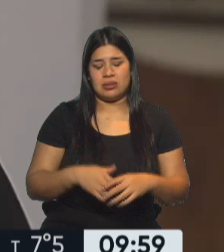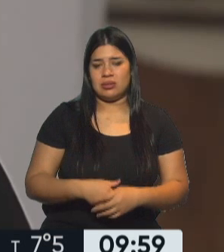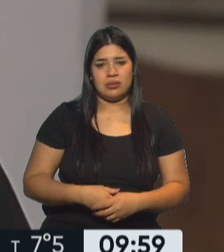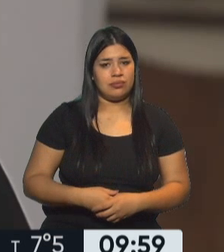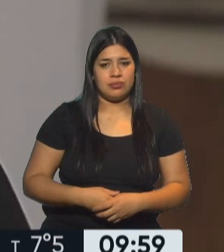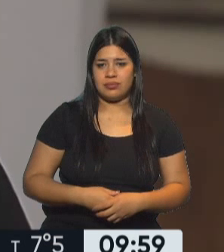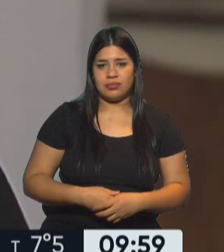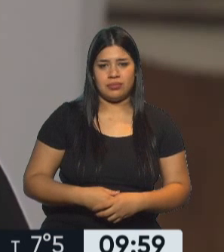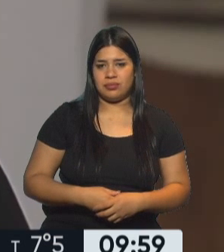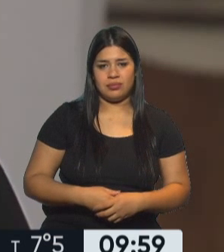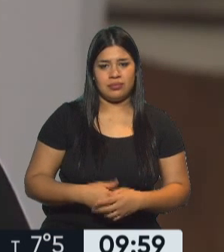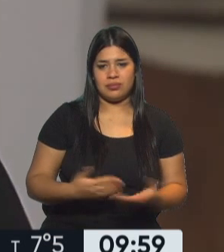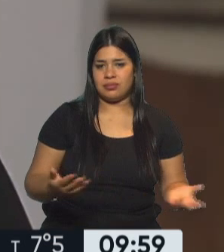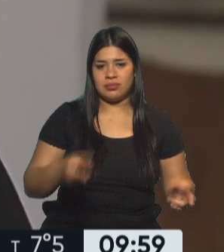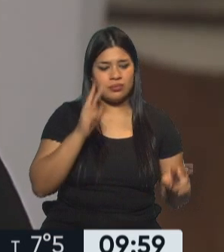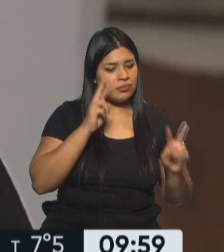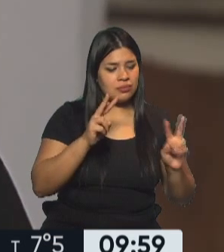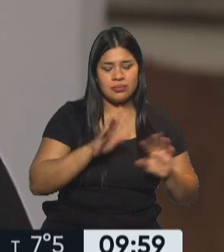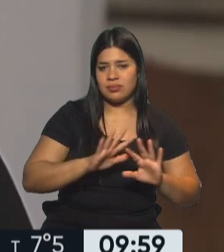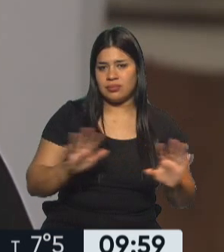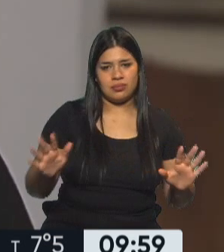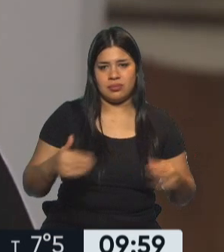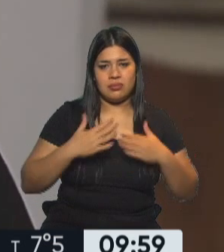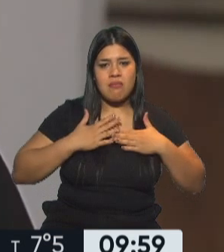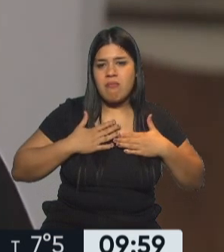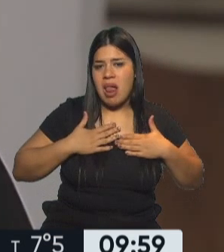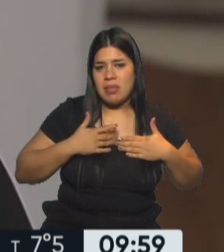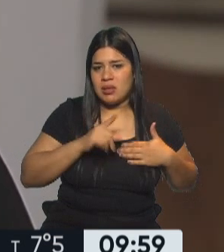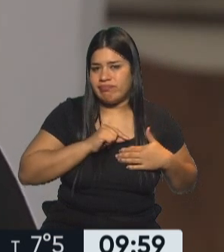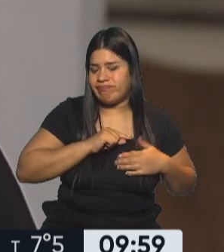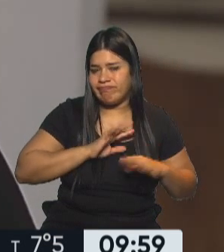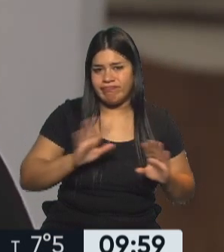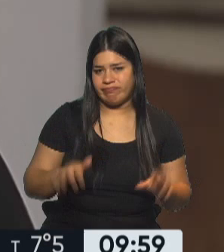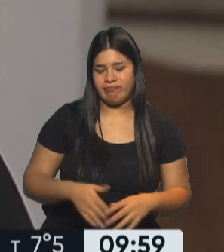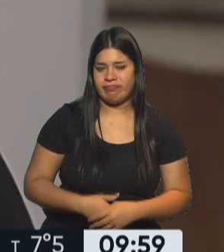que no tiene sentido para mí, nunca va a tener sentido.